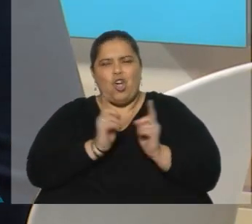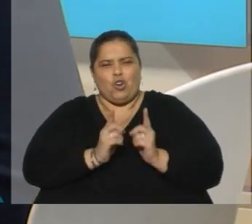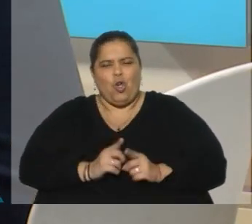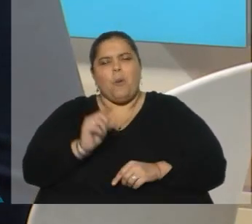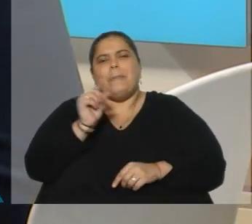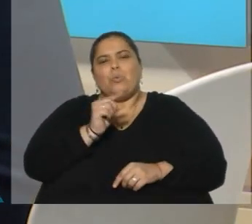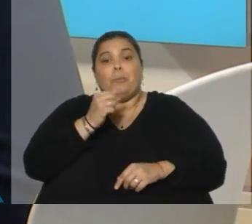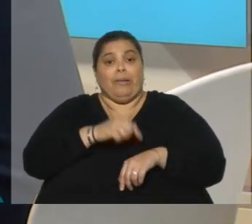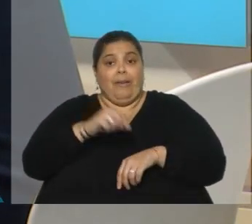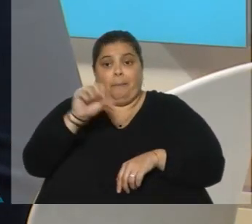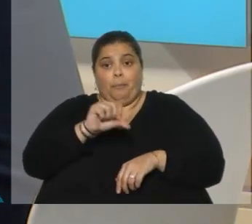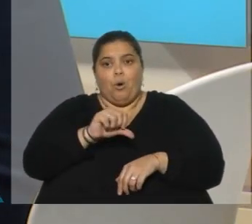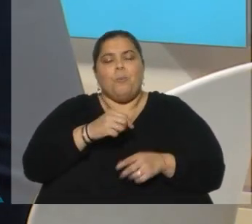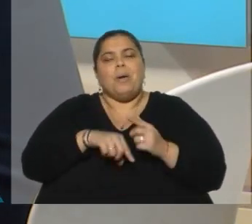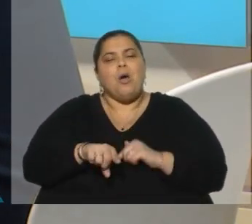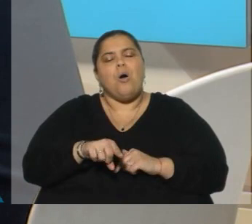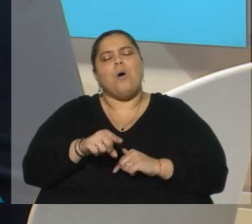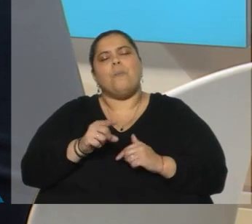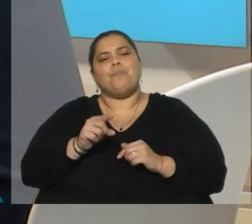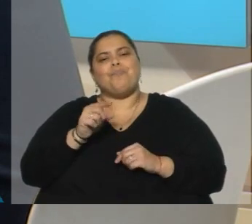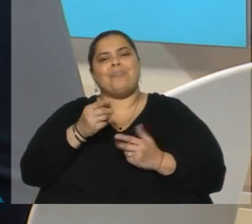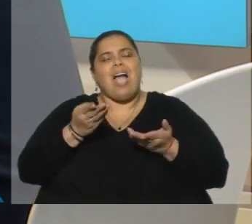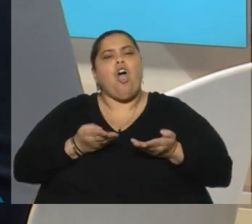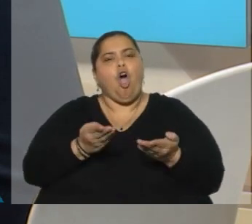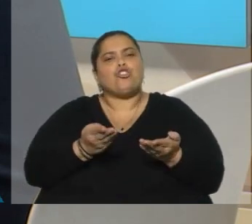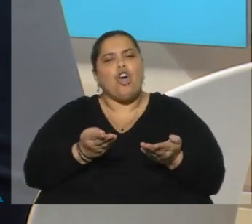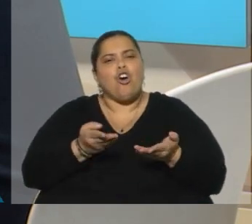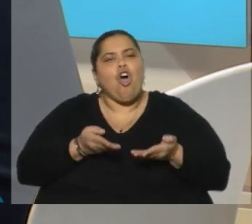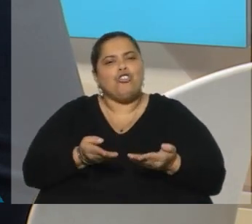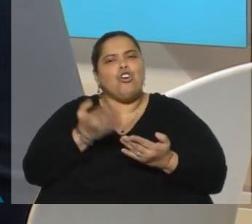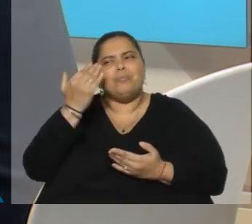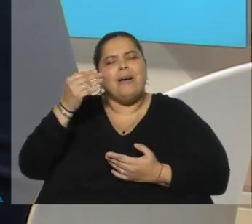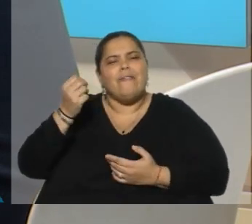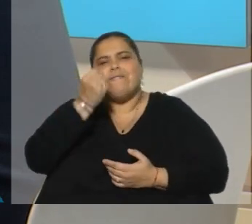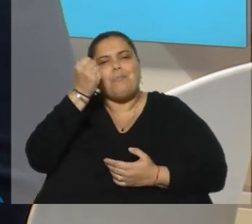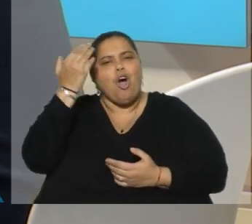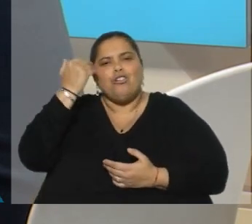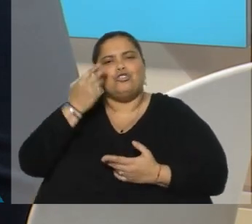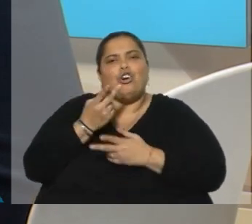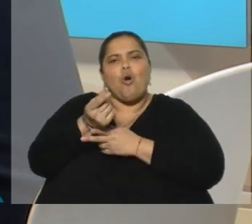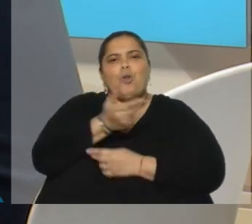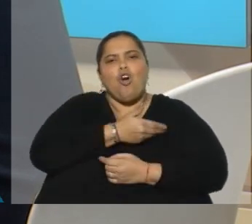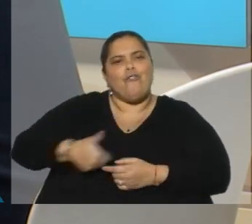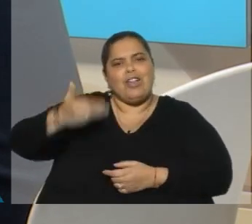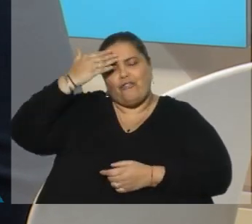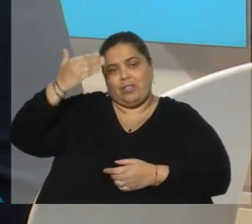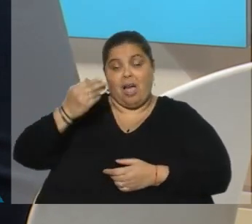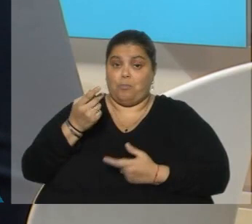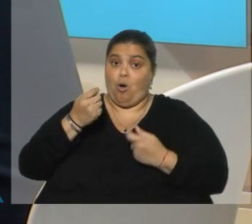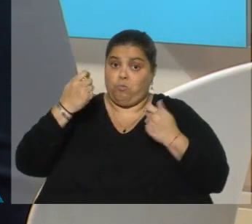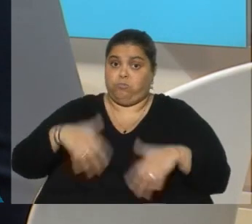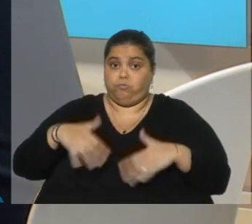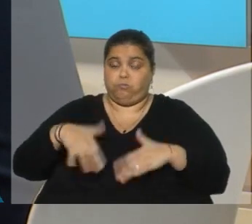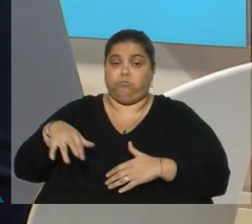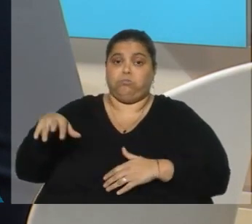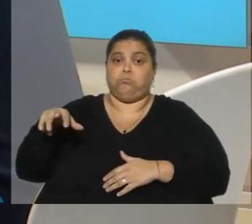tiempo, Stepanisic, pero el horno este famoso que se compró la administración pasada, que salió unos decenas de millones